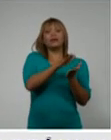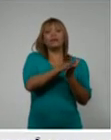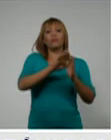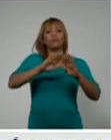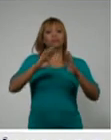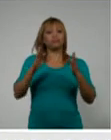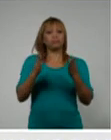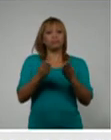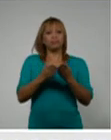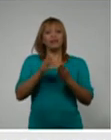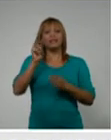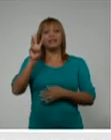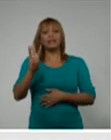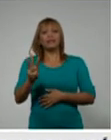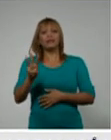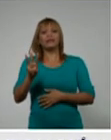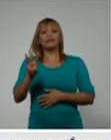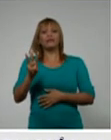de